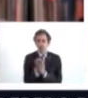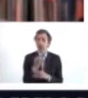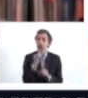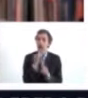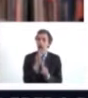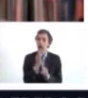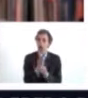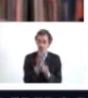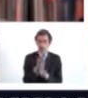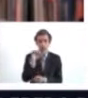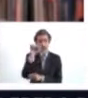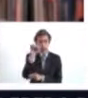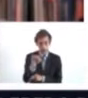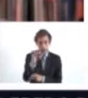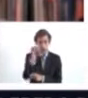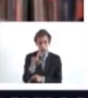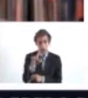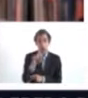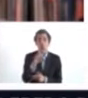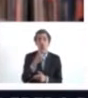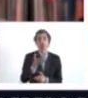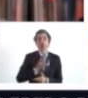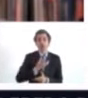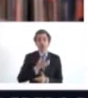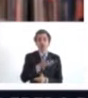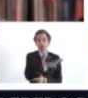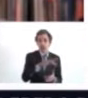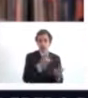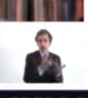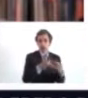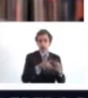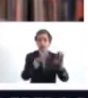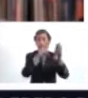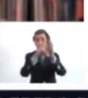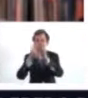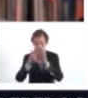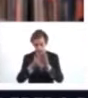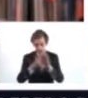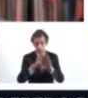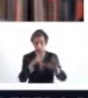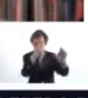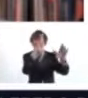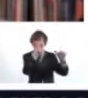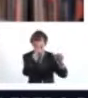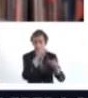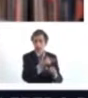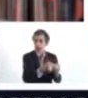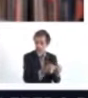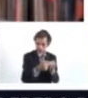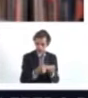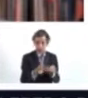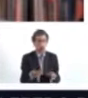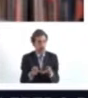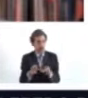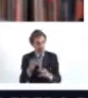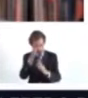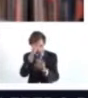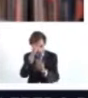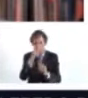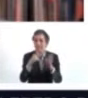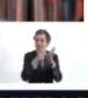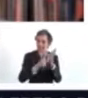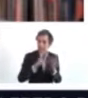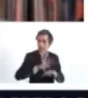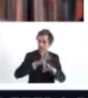se reunió un público superior a los 320,000, quizá 330,000 espectadores, con boleto